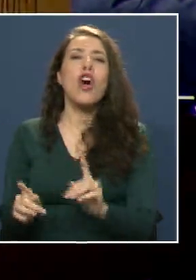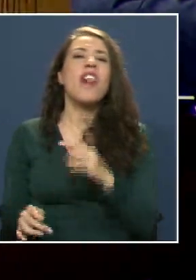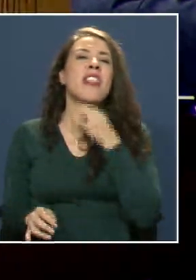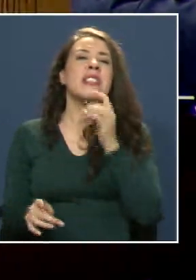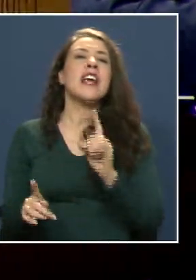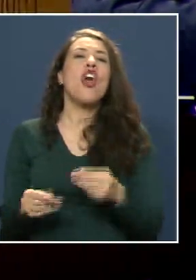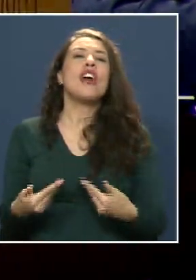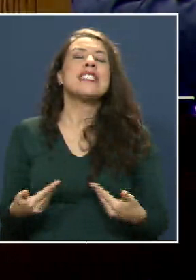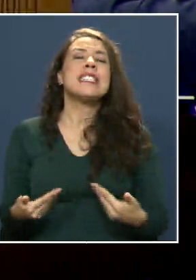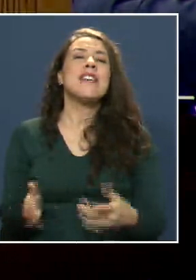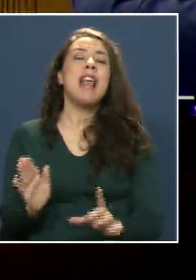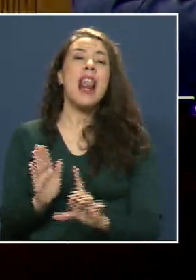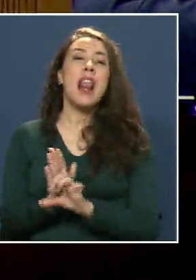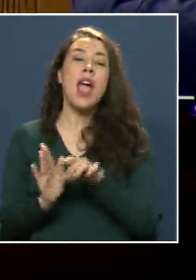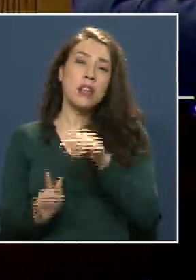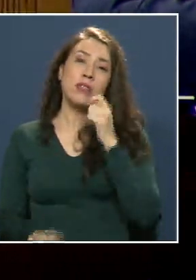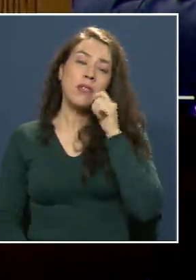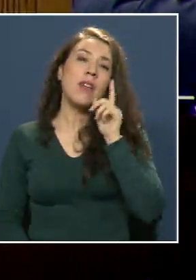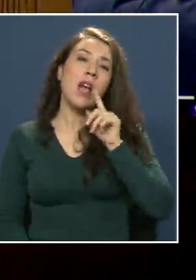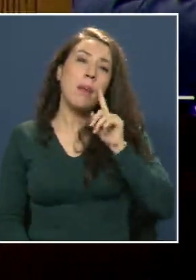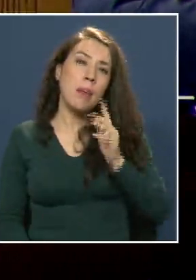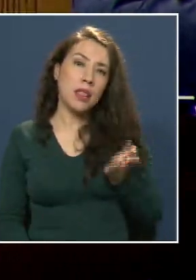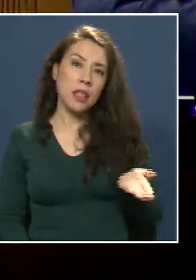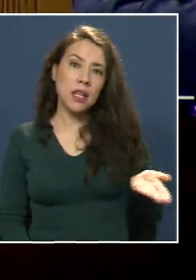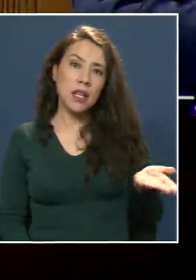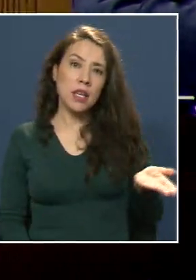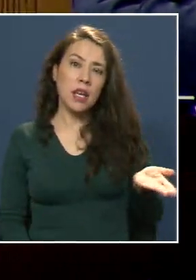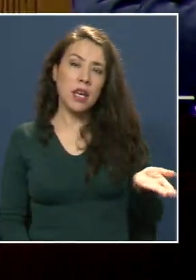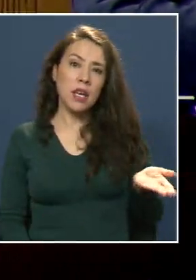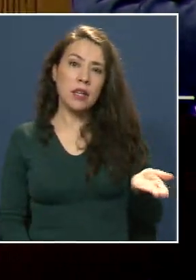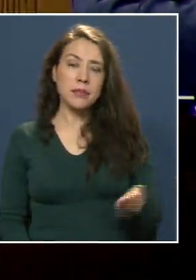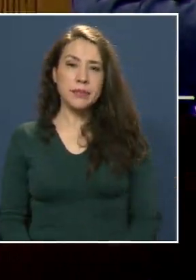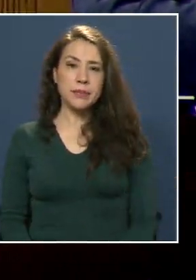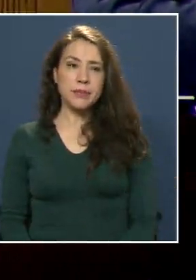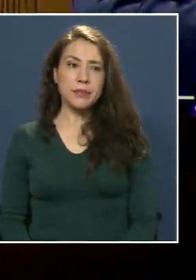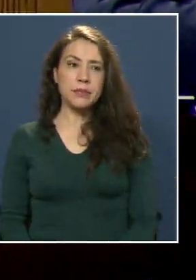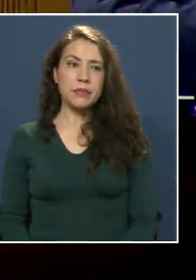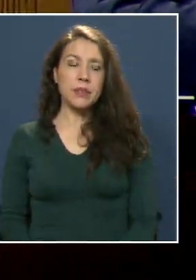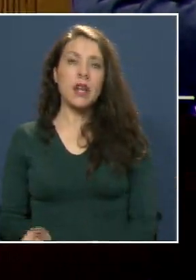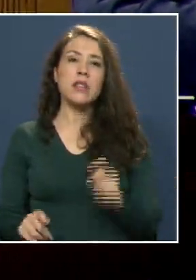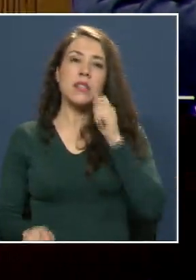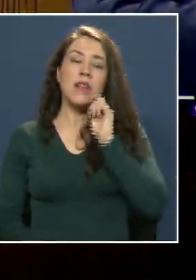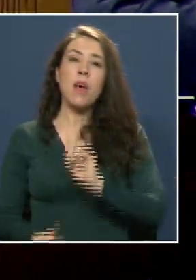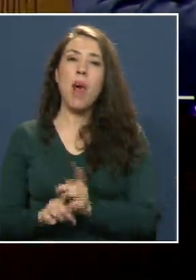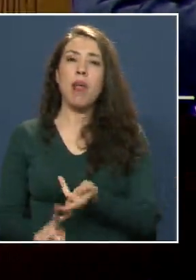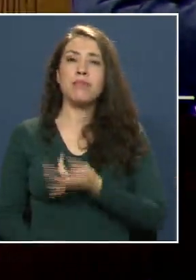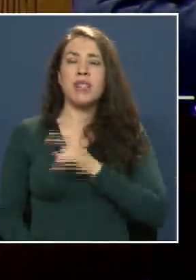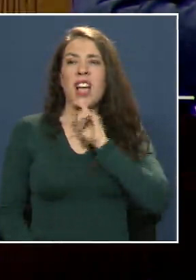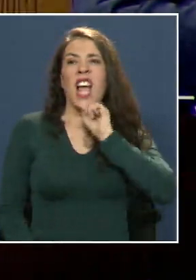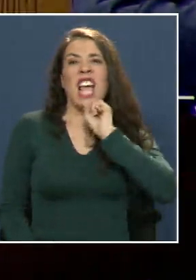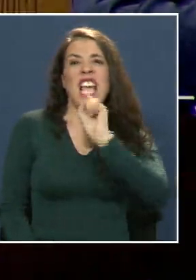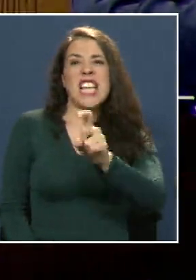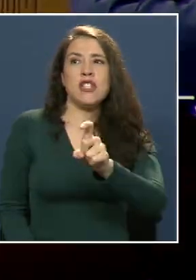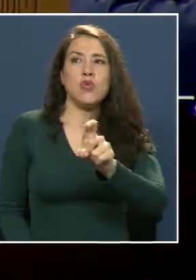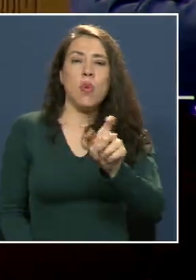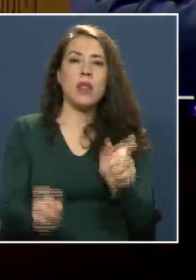ley, porque eso es estrictamente mentira. Más aún, es insultar a las víctimas.